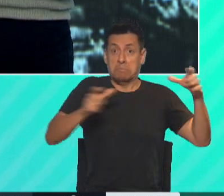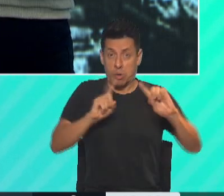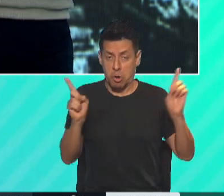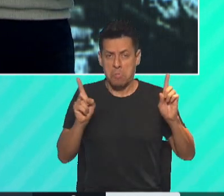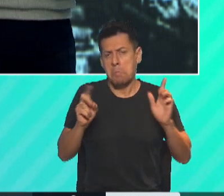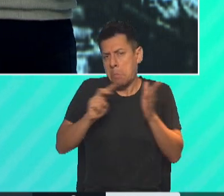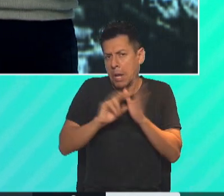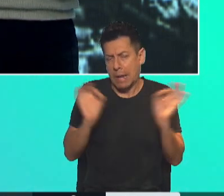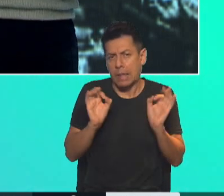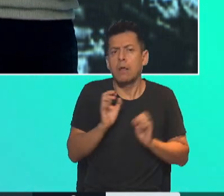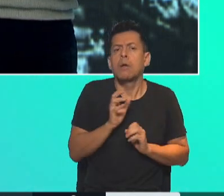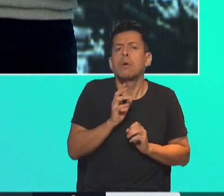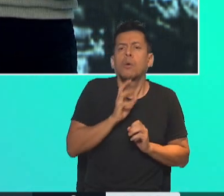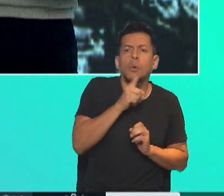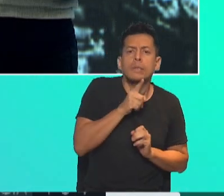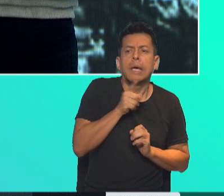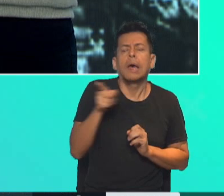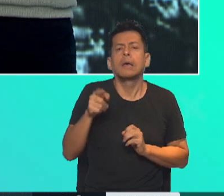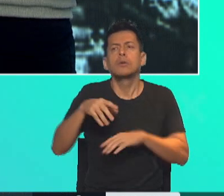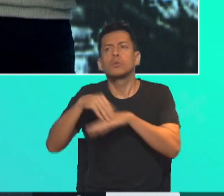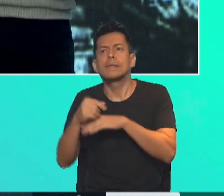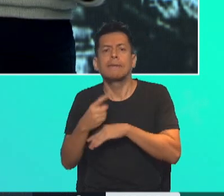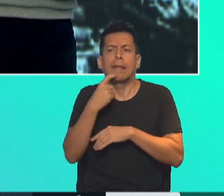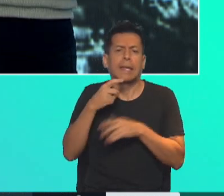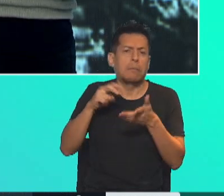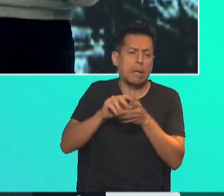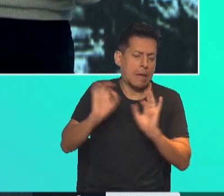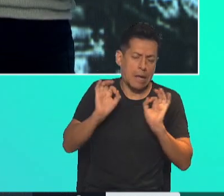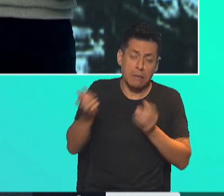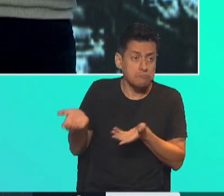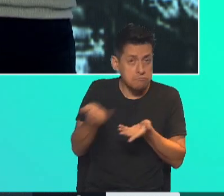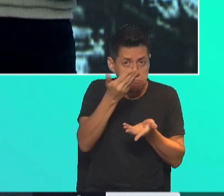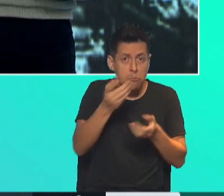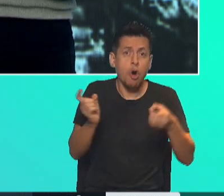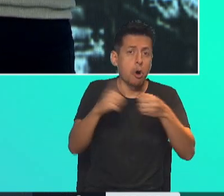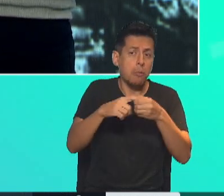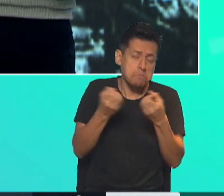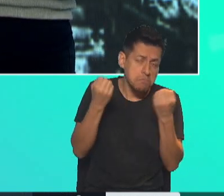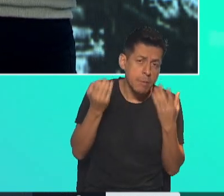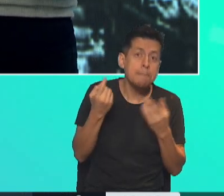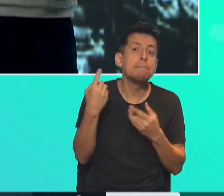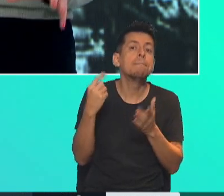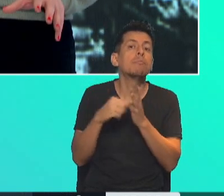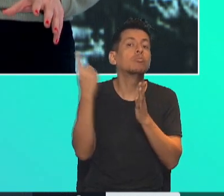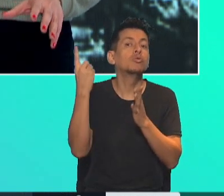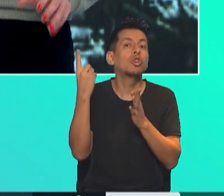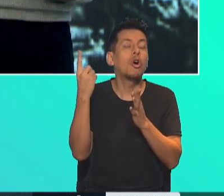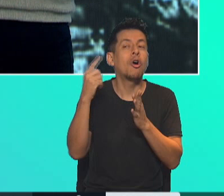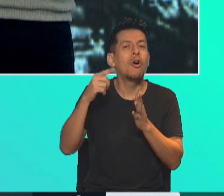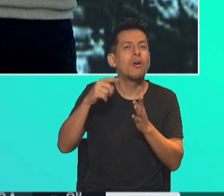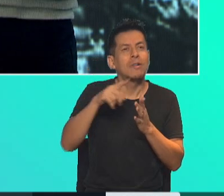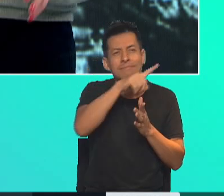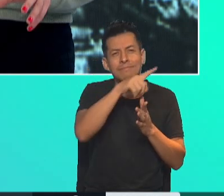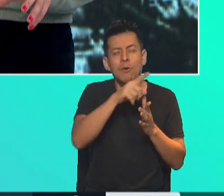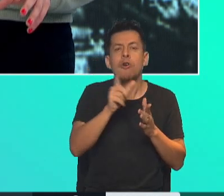rusia no tienen ningún problema con finlandia y con suecia si se adhieren al otan está bien salvo que instalen bases militares de la otan